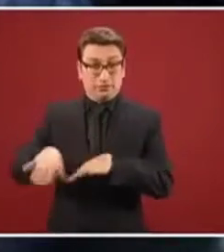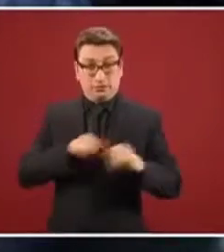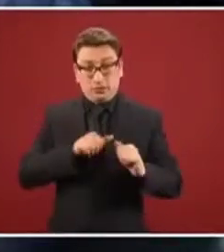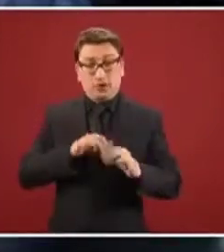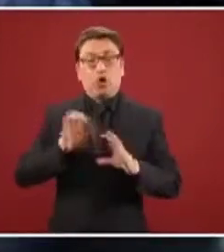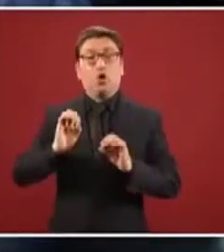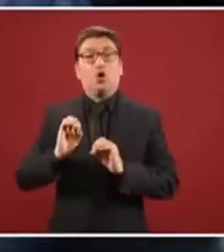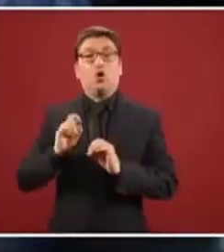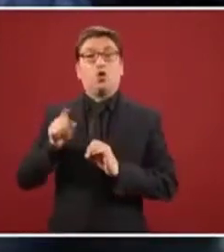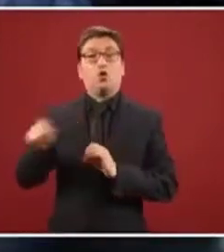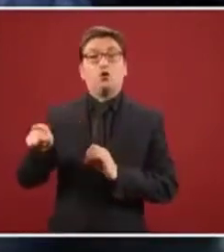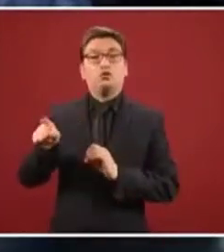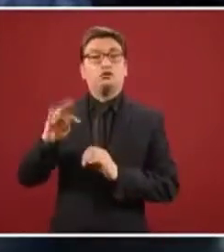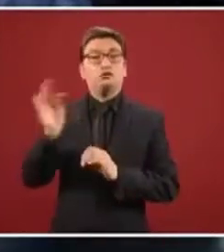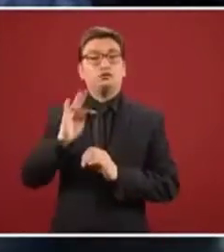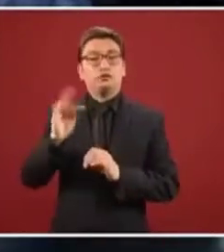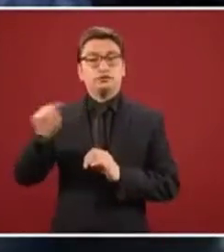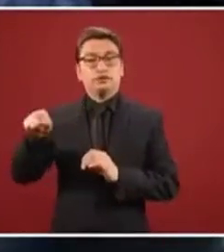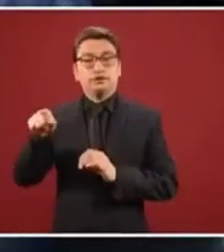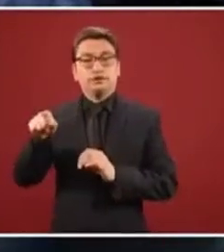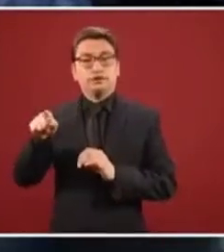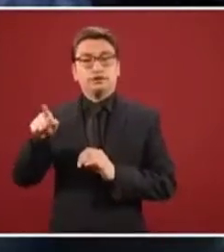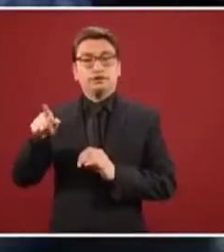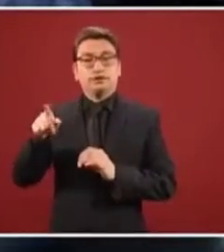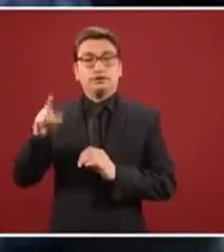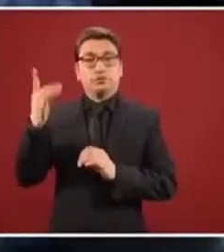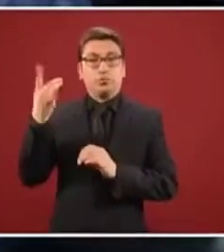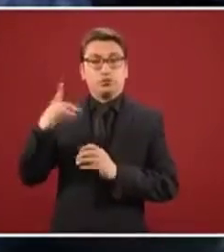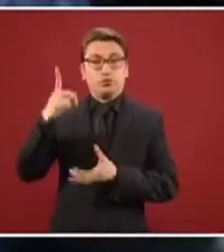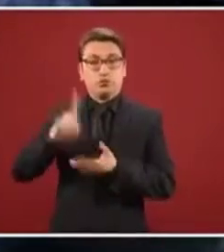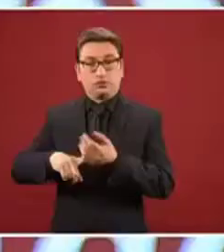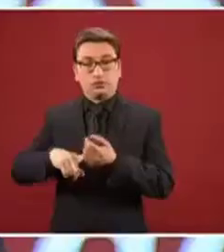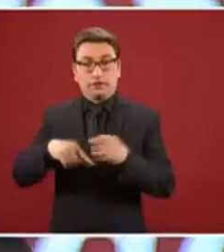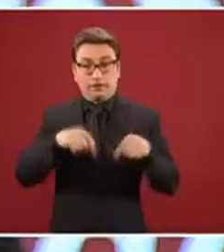expulsar al personal diplomático de Bolivia en México.